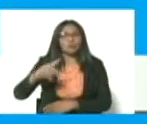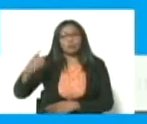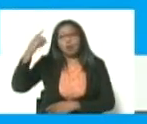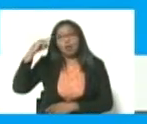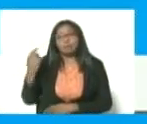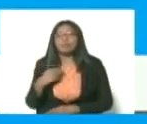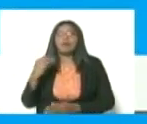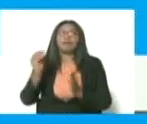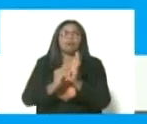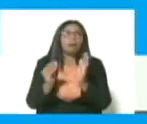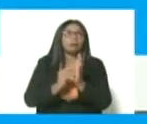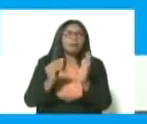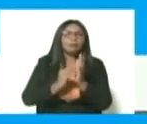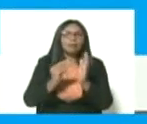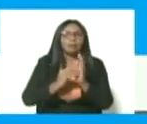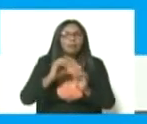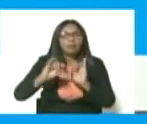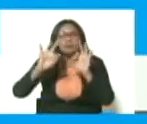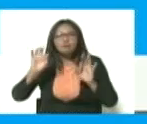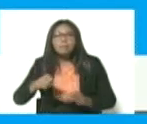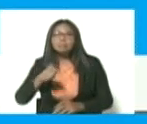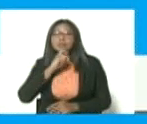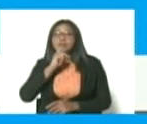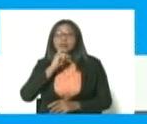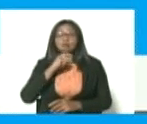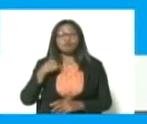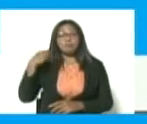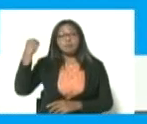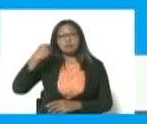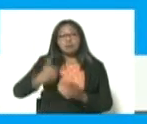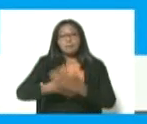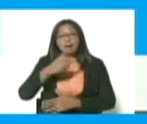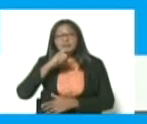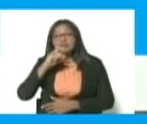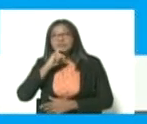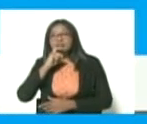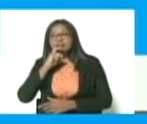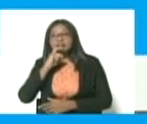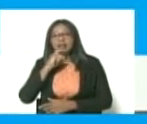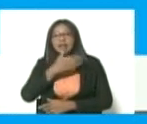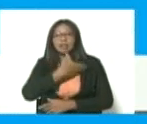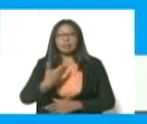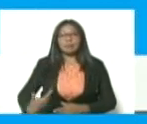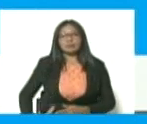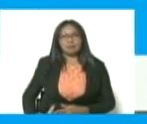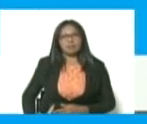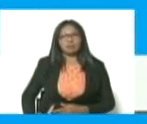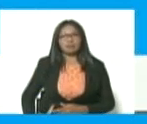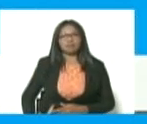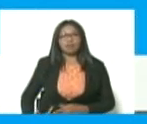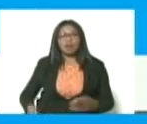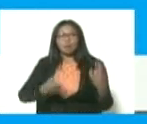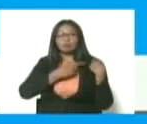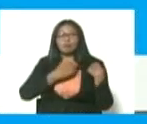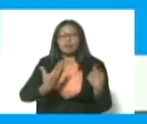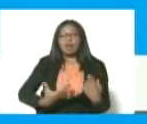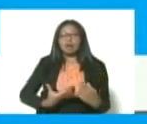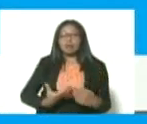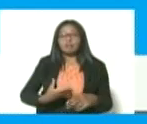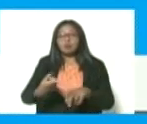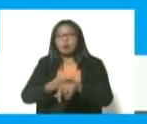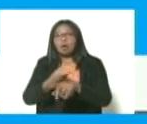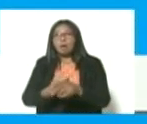hora. Es difícil. Creo que es más difícil que el cargo de presidente. Con eso se los digo